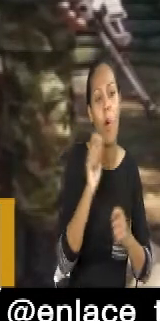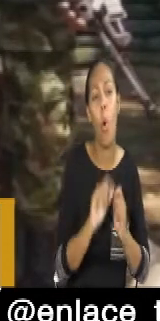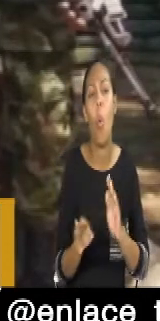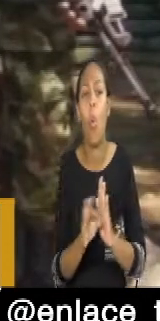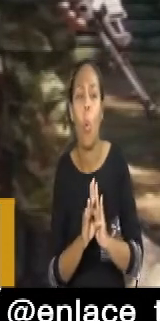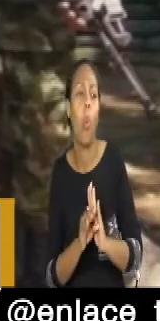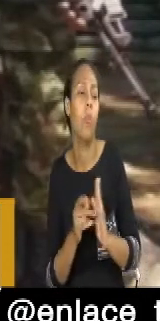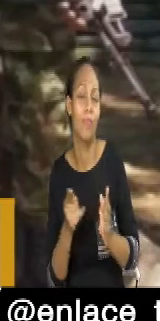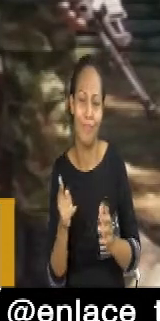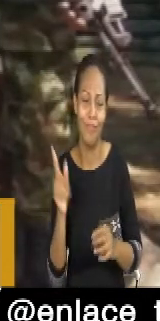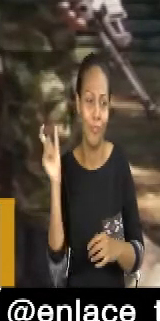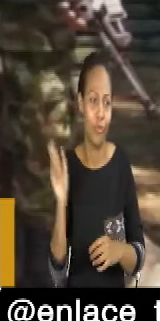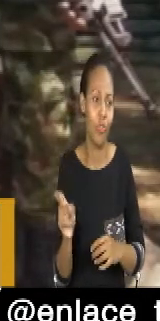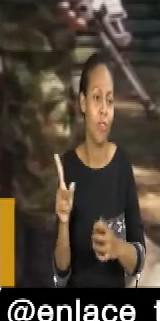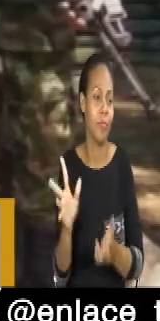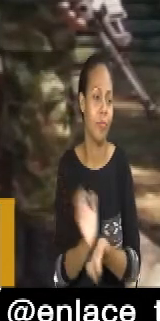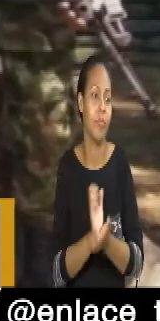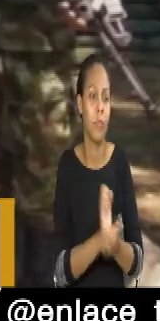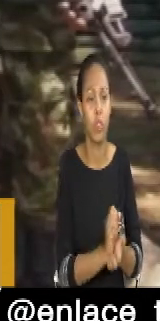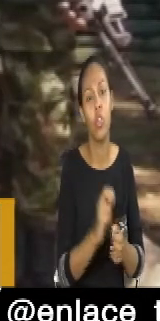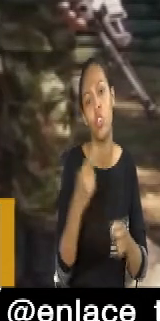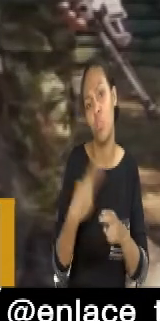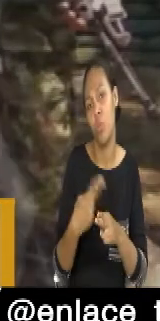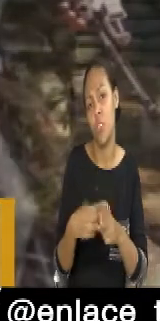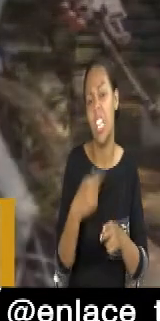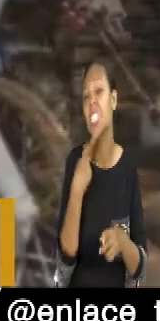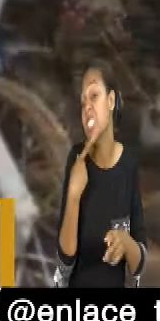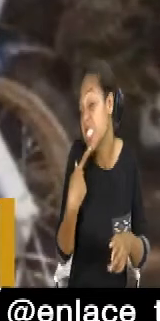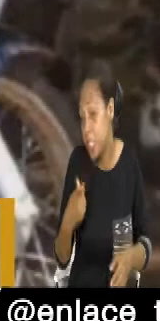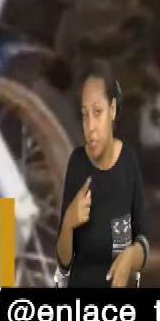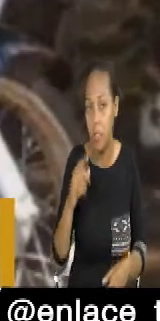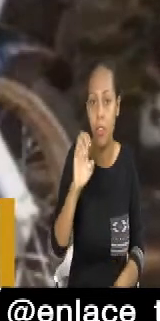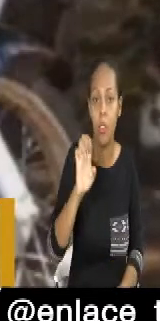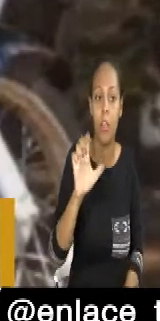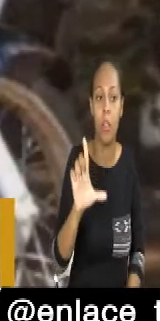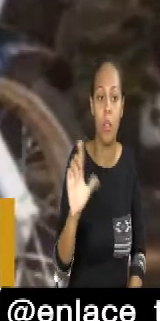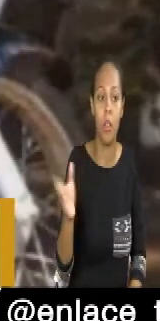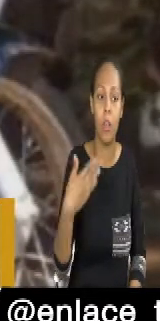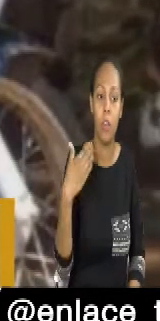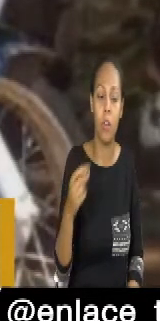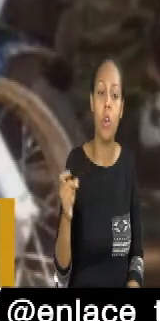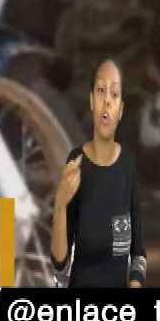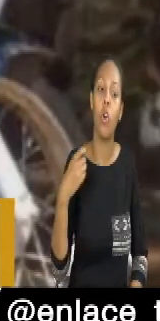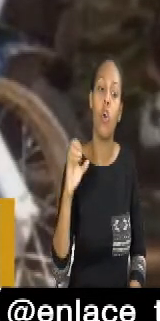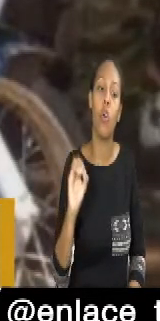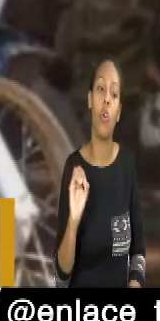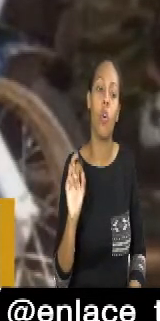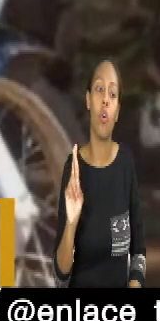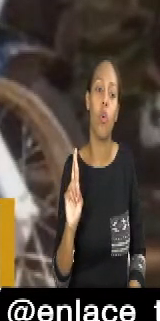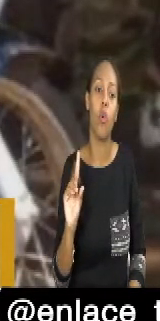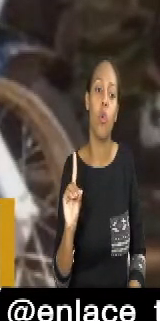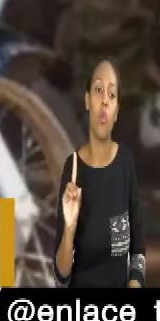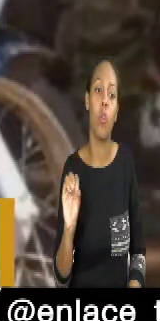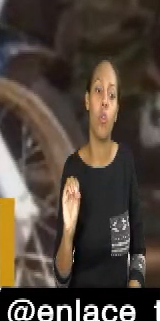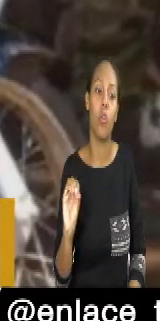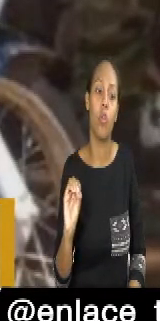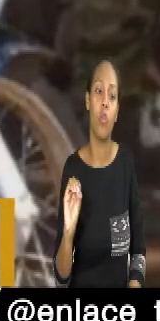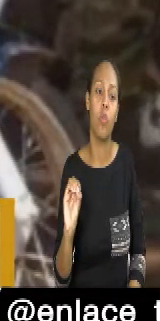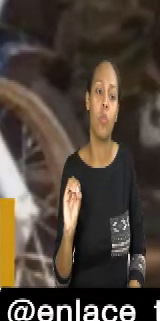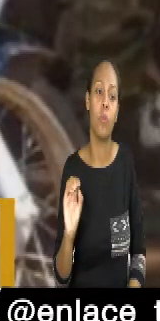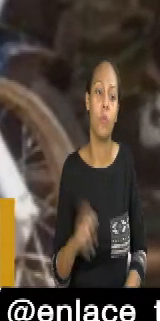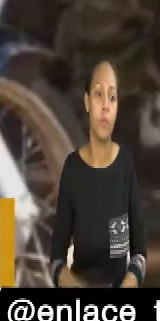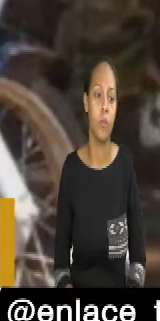un hombre conocido con el alias del Gordo, quien sería miembro de la recién conformada banda delincuencial Los R15.